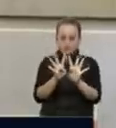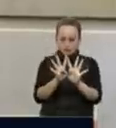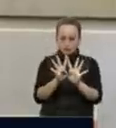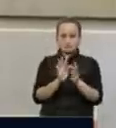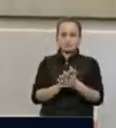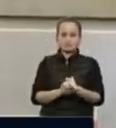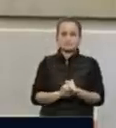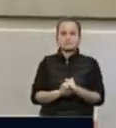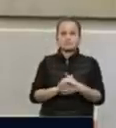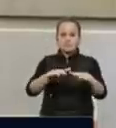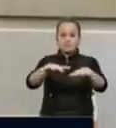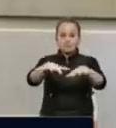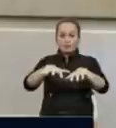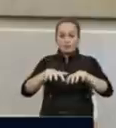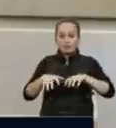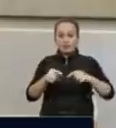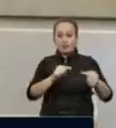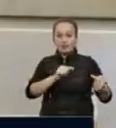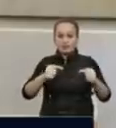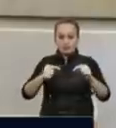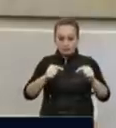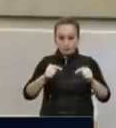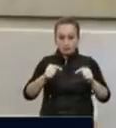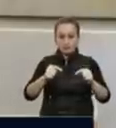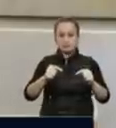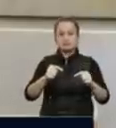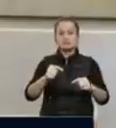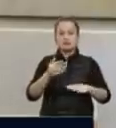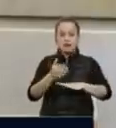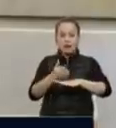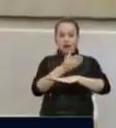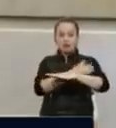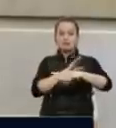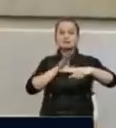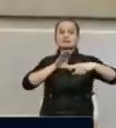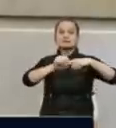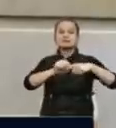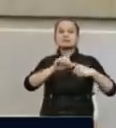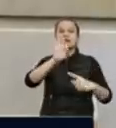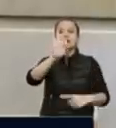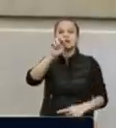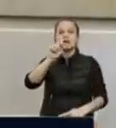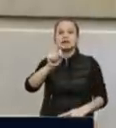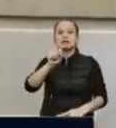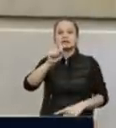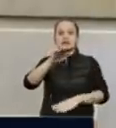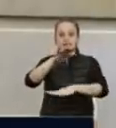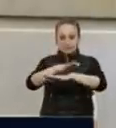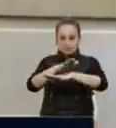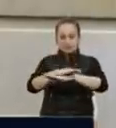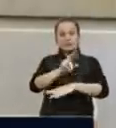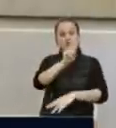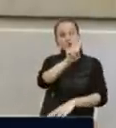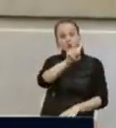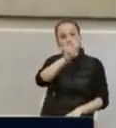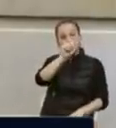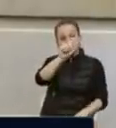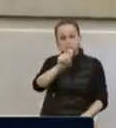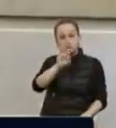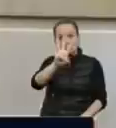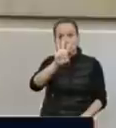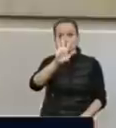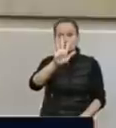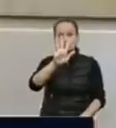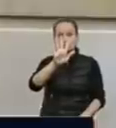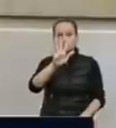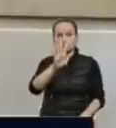Tenía el debate en lo que yo tenía agendado 3 de la tarde. Y a las 2:45 me